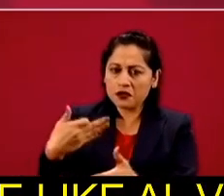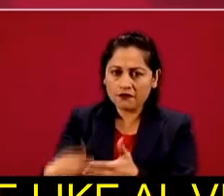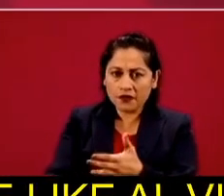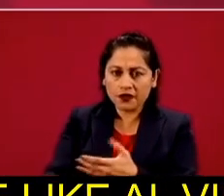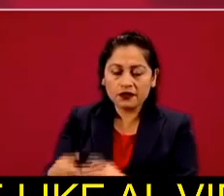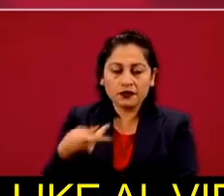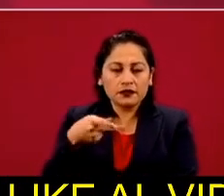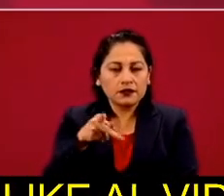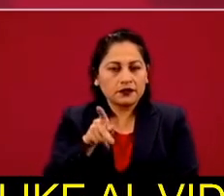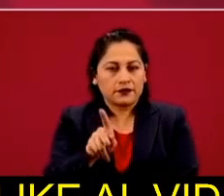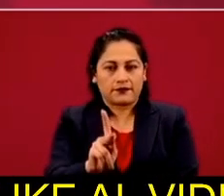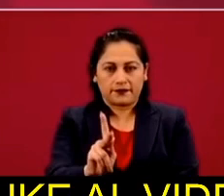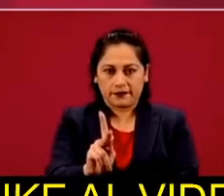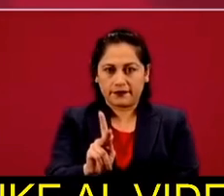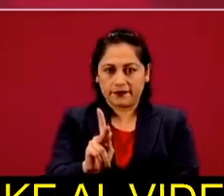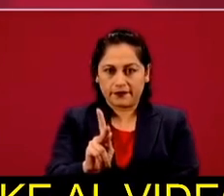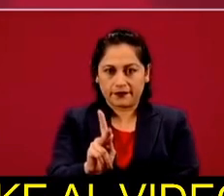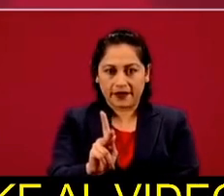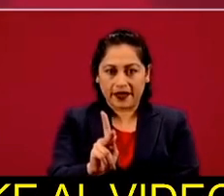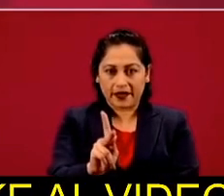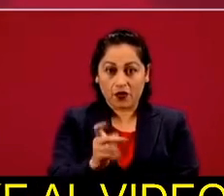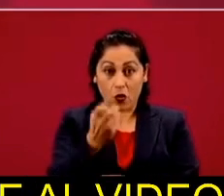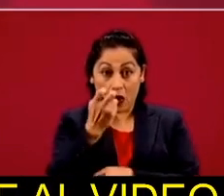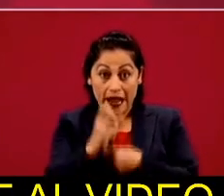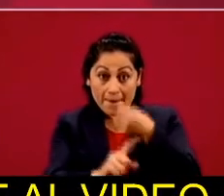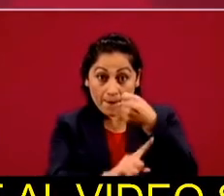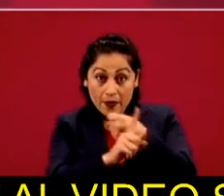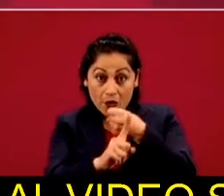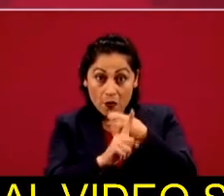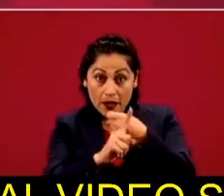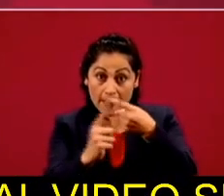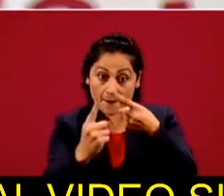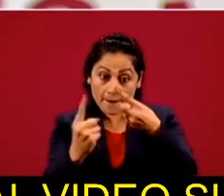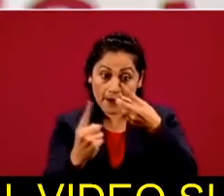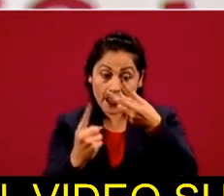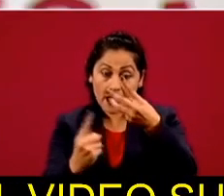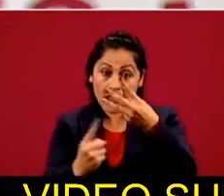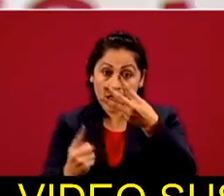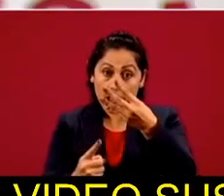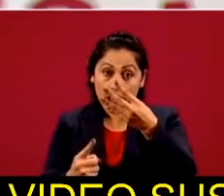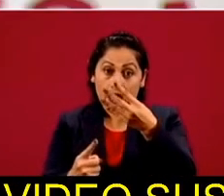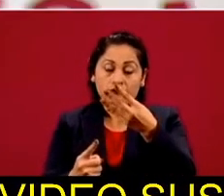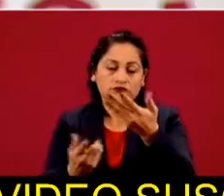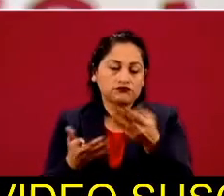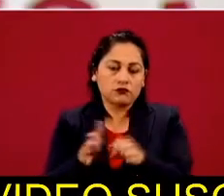lo que originaba la falta de trabajo, la violencia,